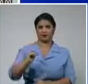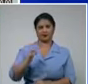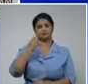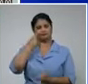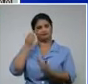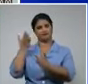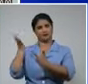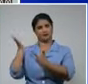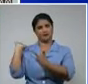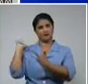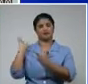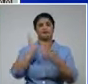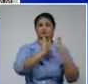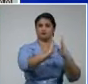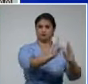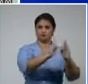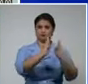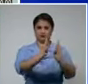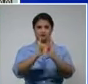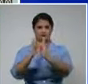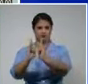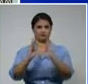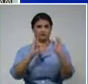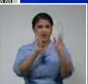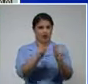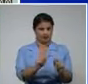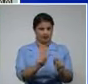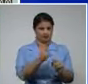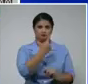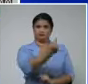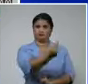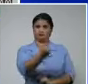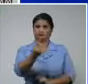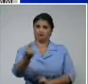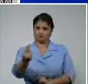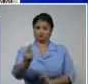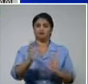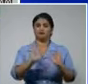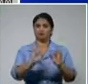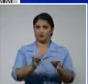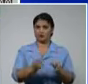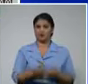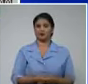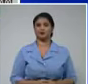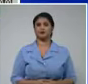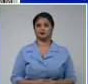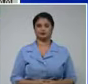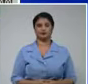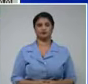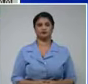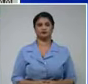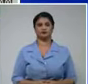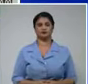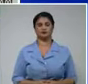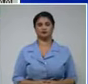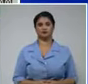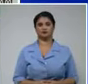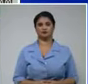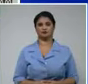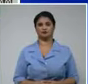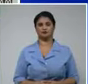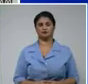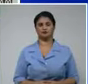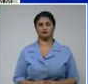las provincias del país, lo cual nos permite verificar cuál es el comportamiento de la pandemia. Este